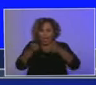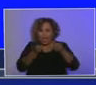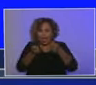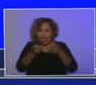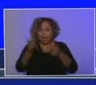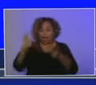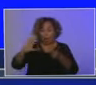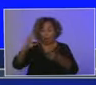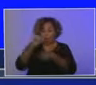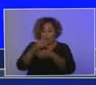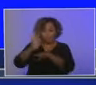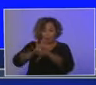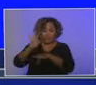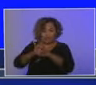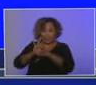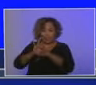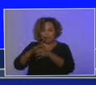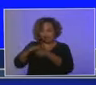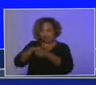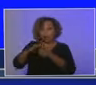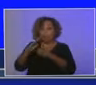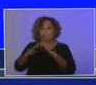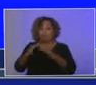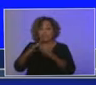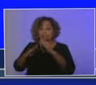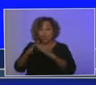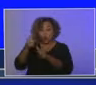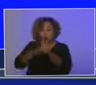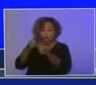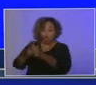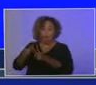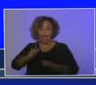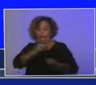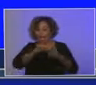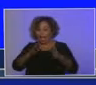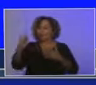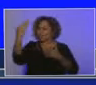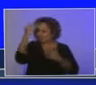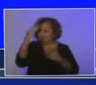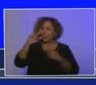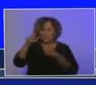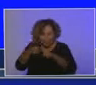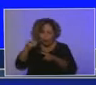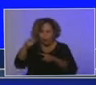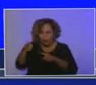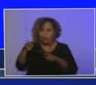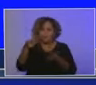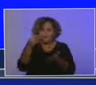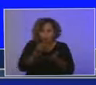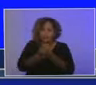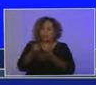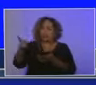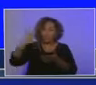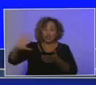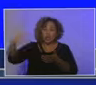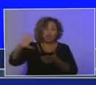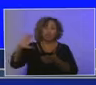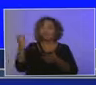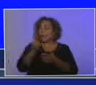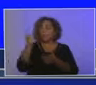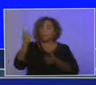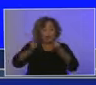que manejaba lo que era la Oficina del Comisionado de Asuntos Municipales, los alcaldes no están ajenos a esos fondos. Los han administrado históricamente.